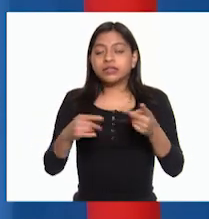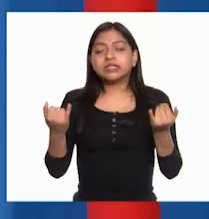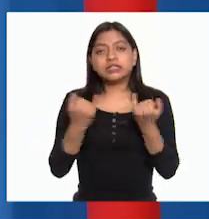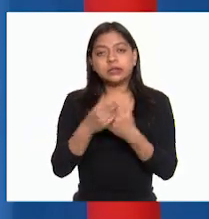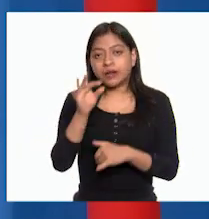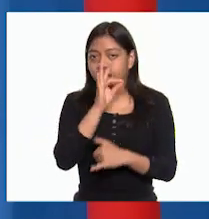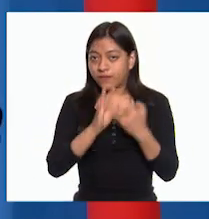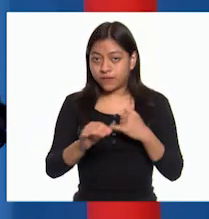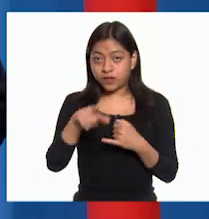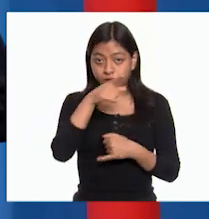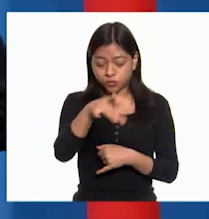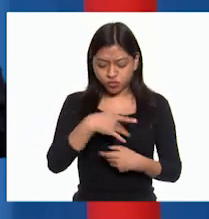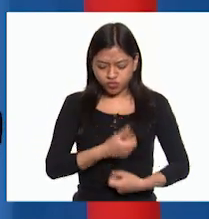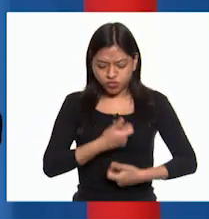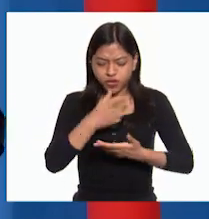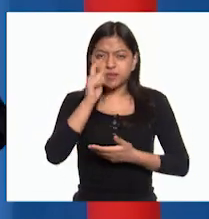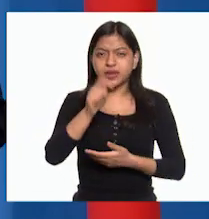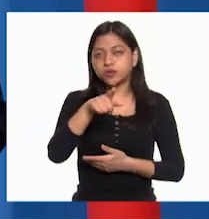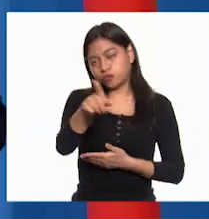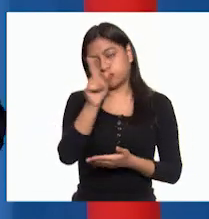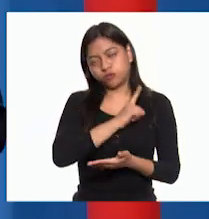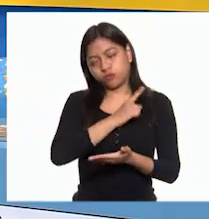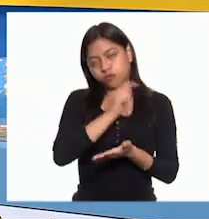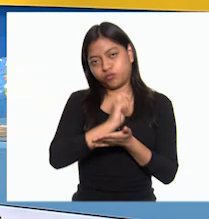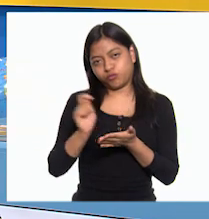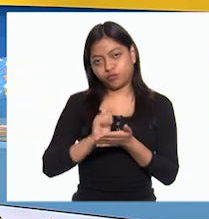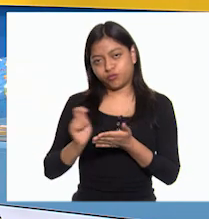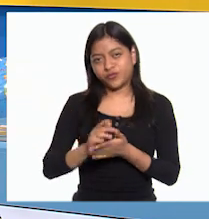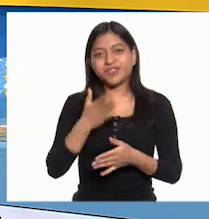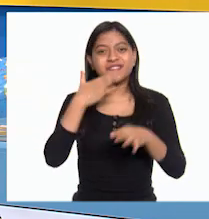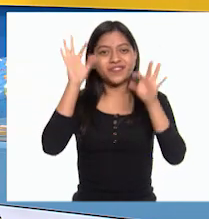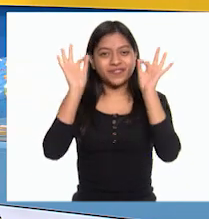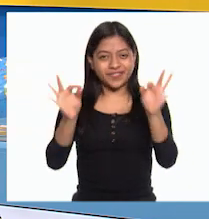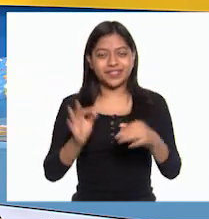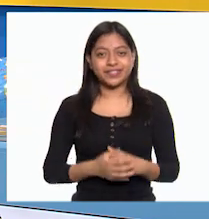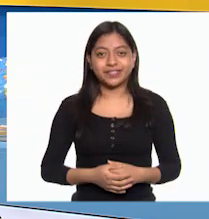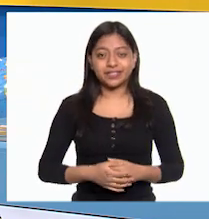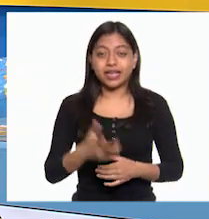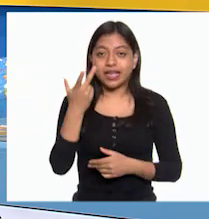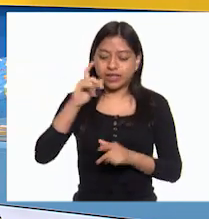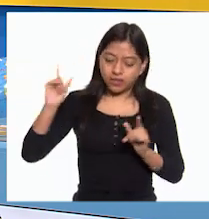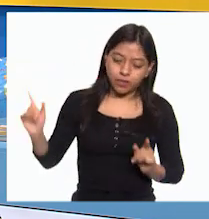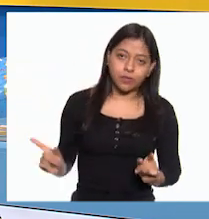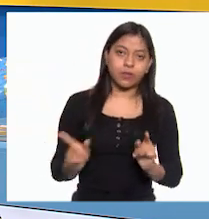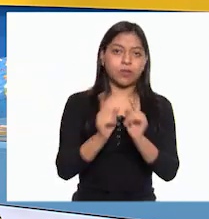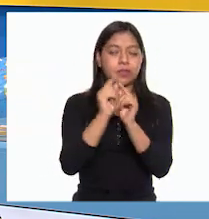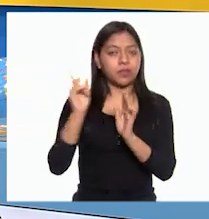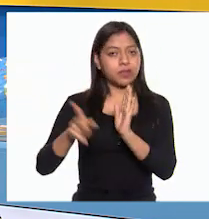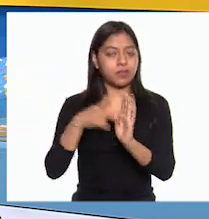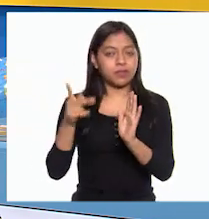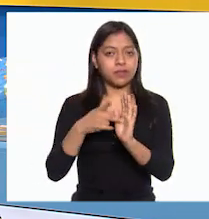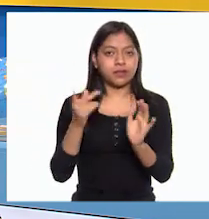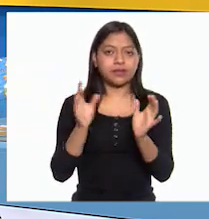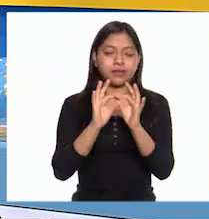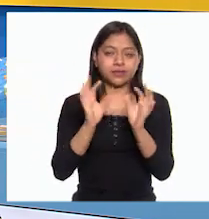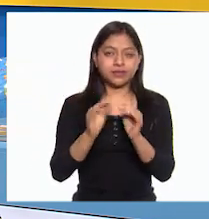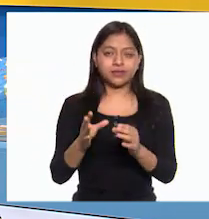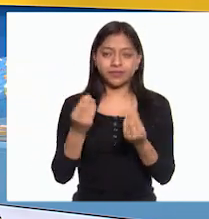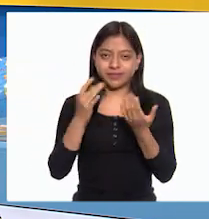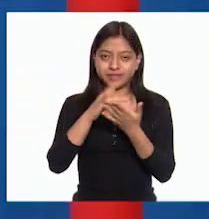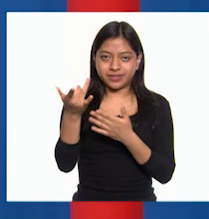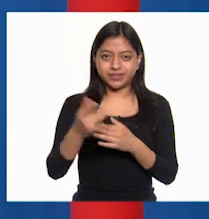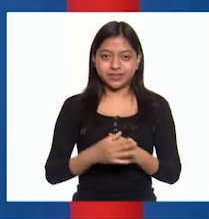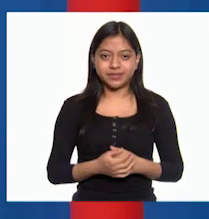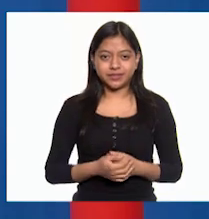una definición propia del concepto poesía. Muy bien, una recapitulación muy precisa. Gracias,